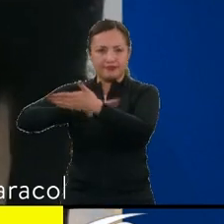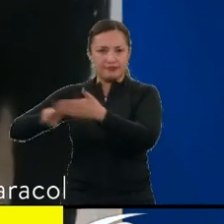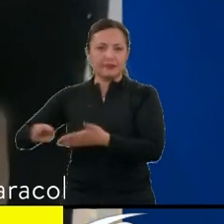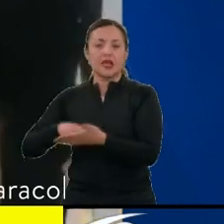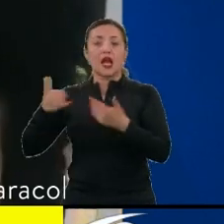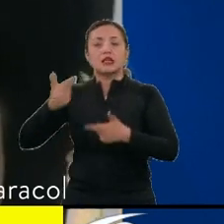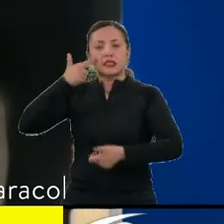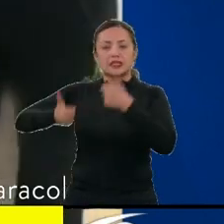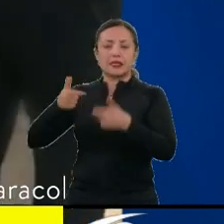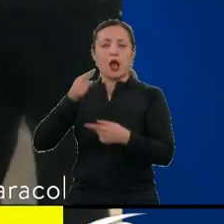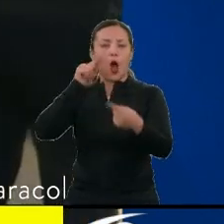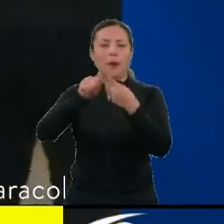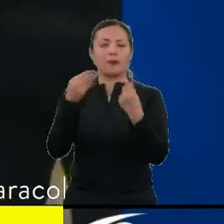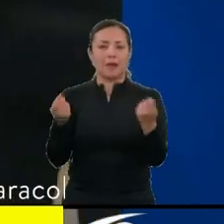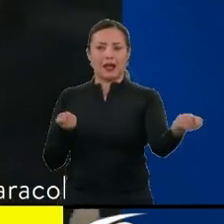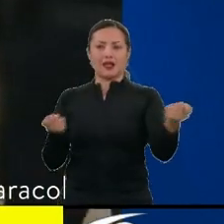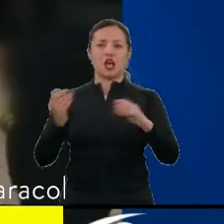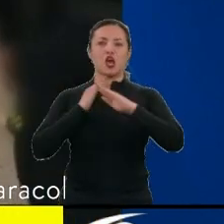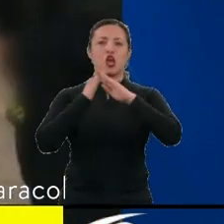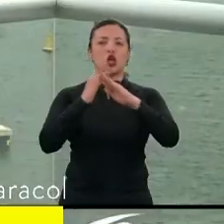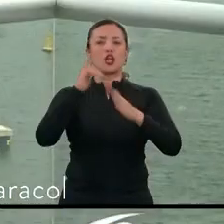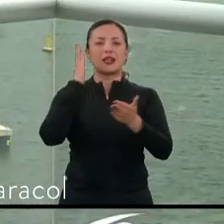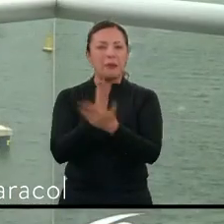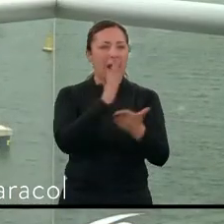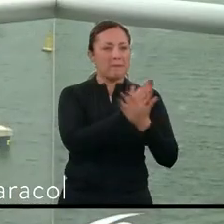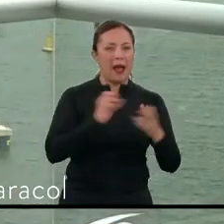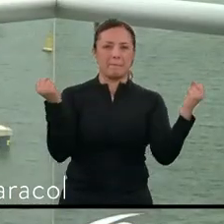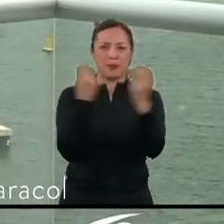autoridades buscan frenar estos hechos de violencia.